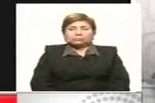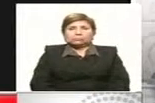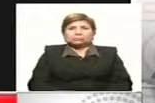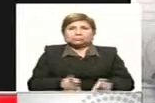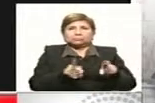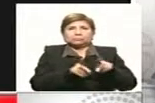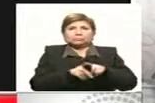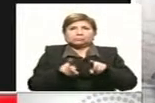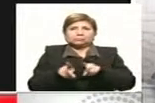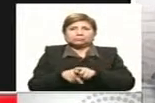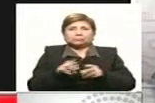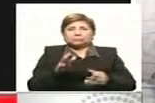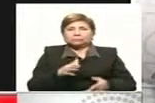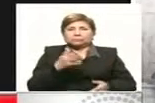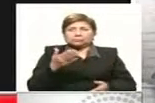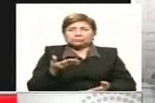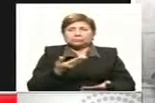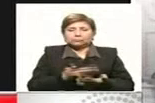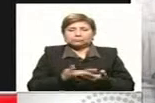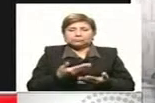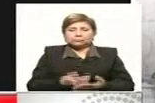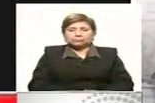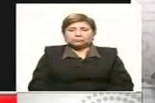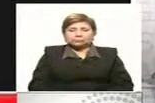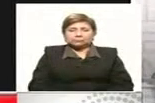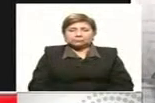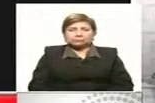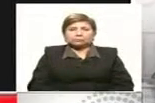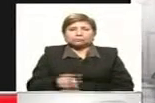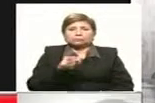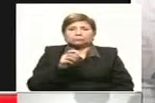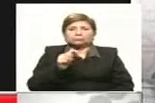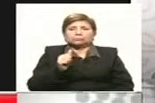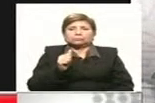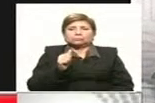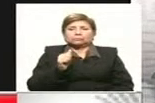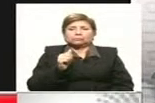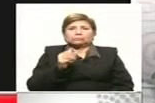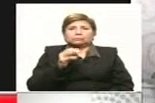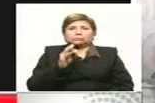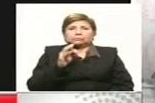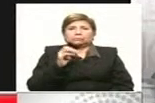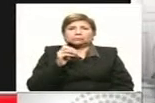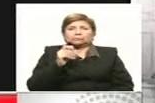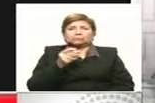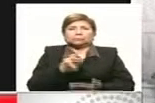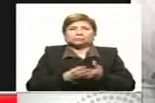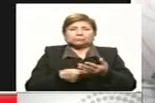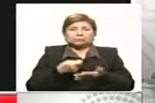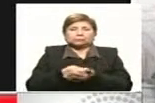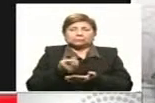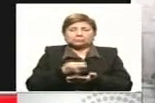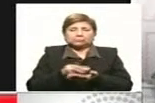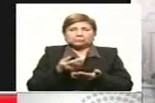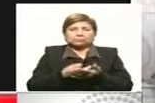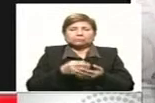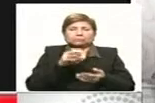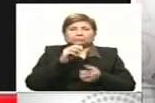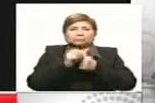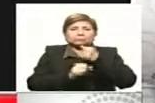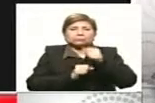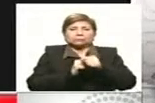También, para que ustedes tengan la foto completa de la distribución del gasto hacia el año